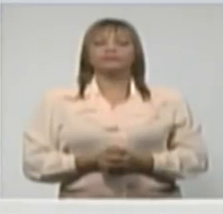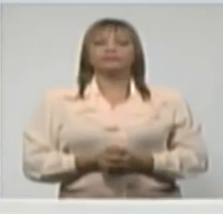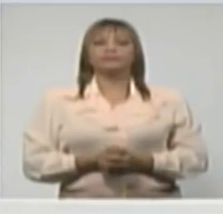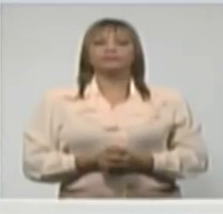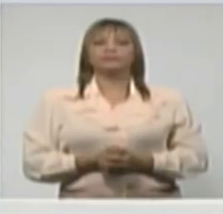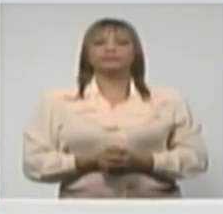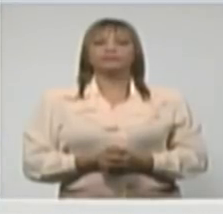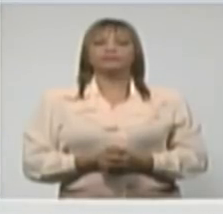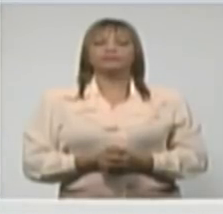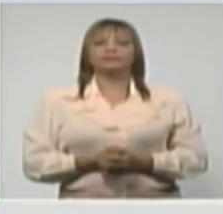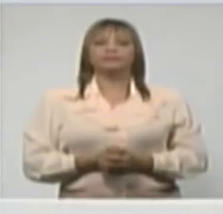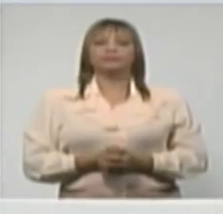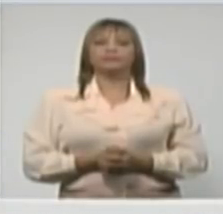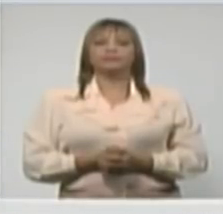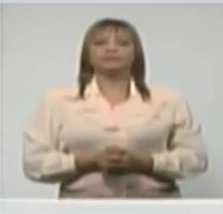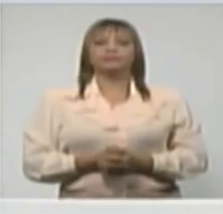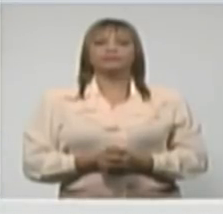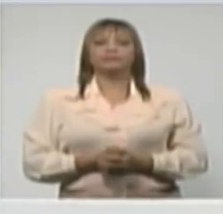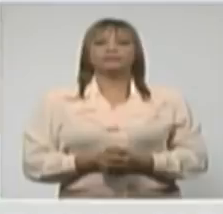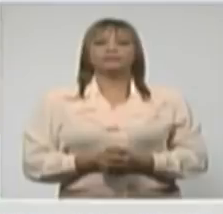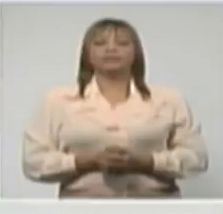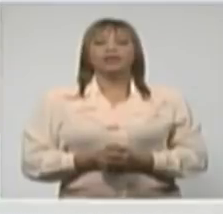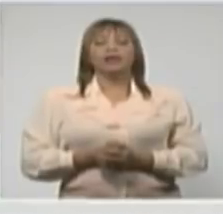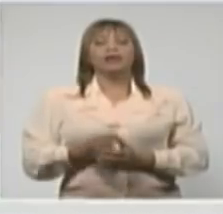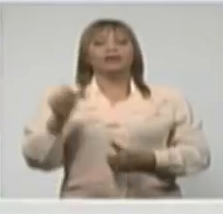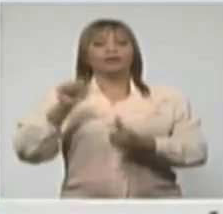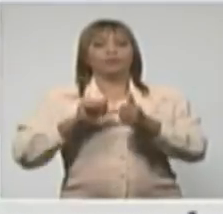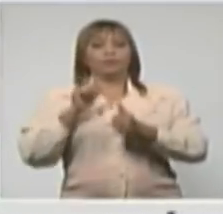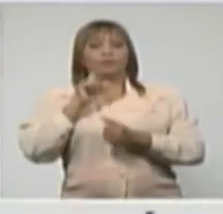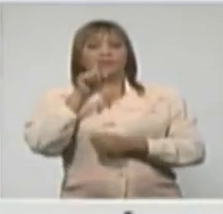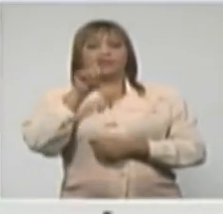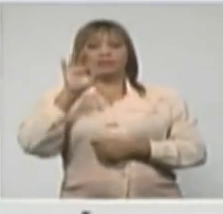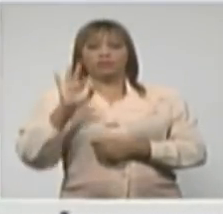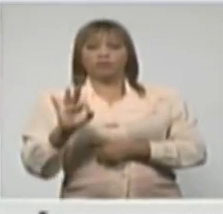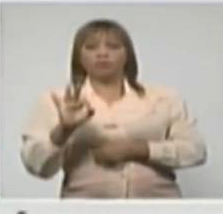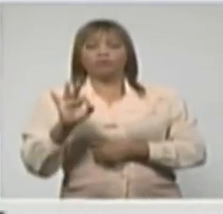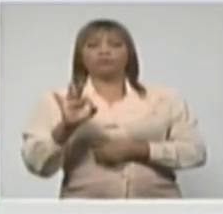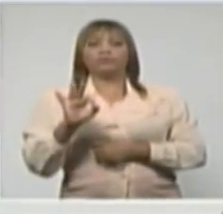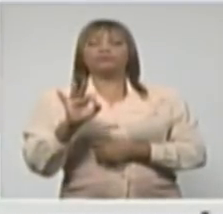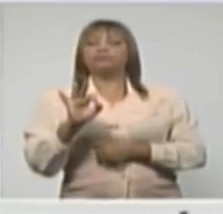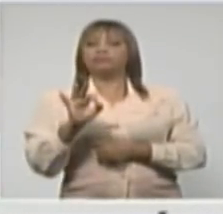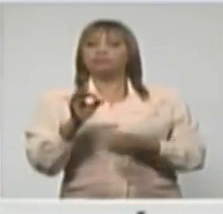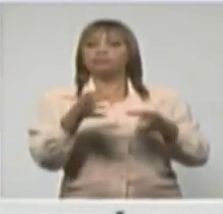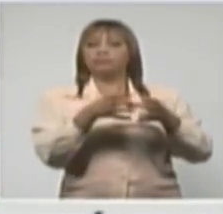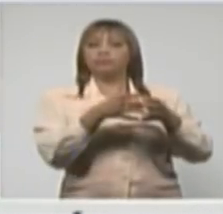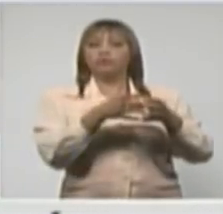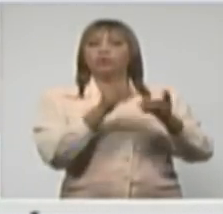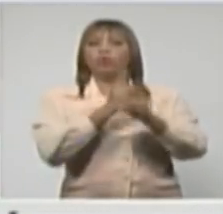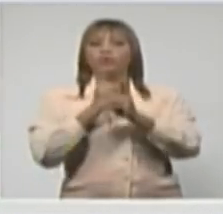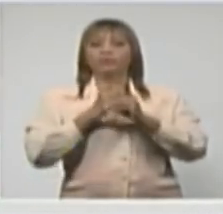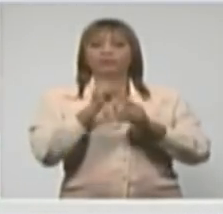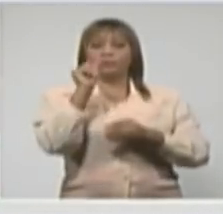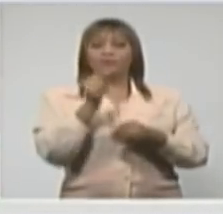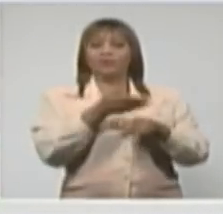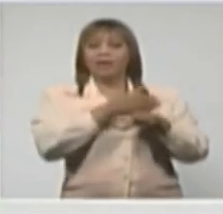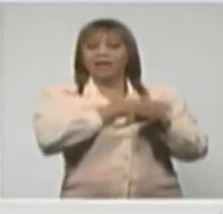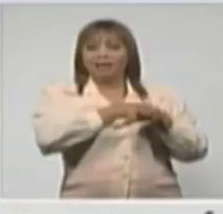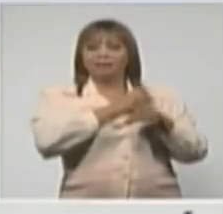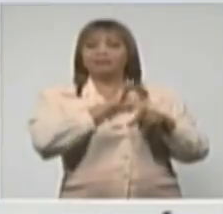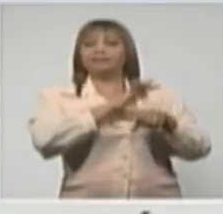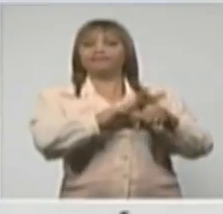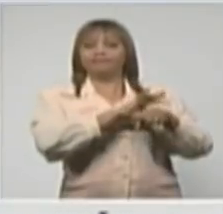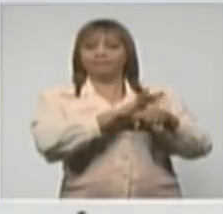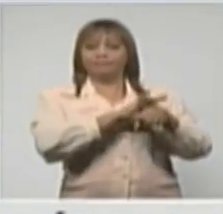enfermaron. Este comportamiento de 18 con contactos de casos confirmados pues hace que en